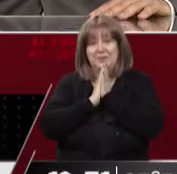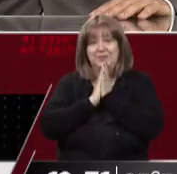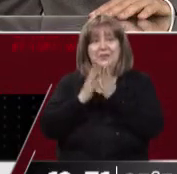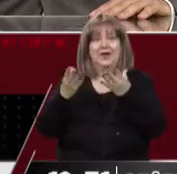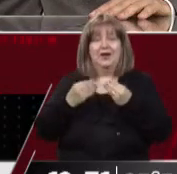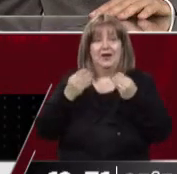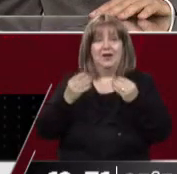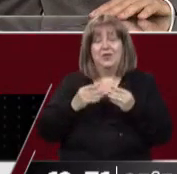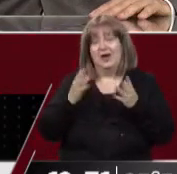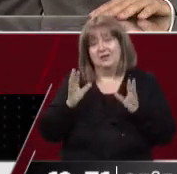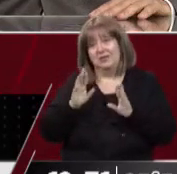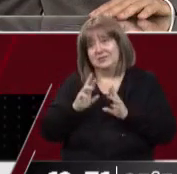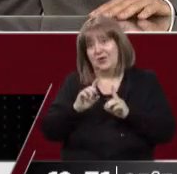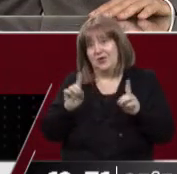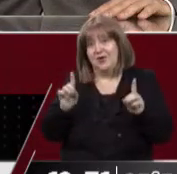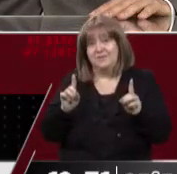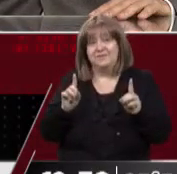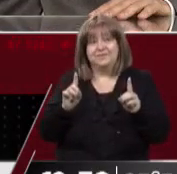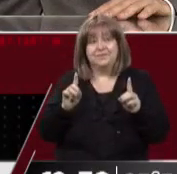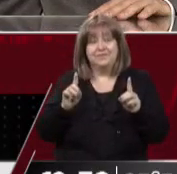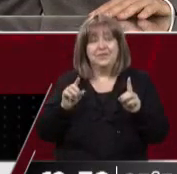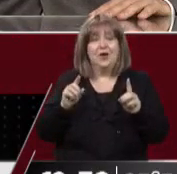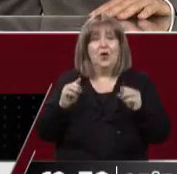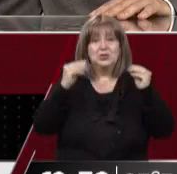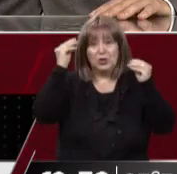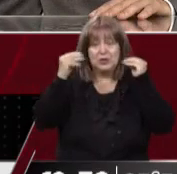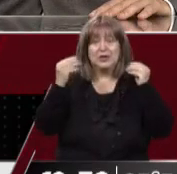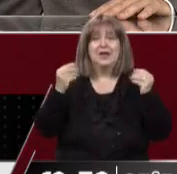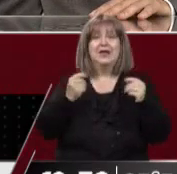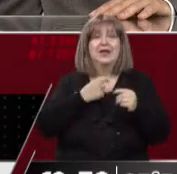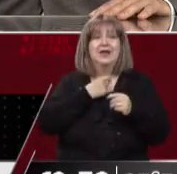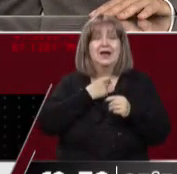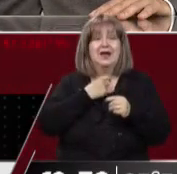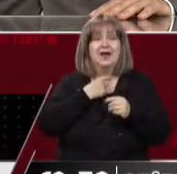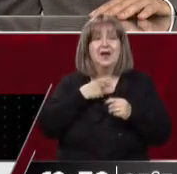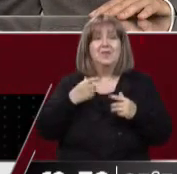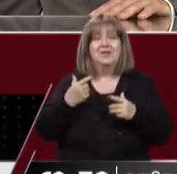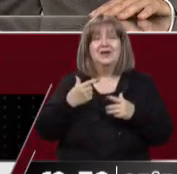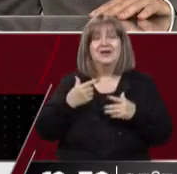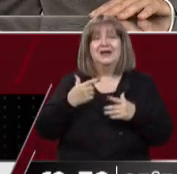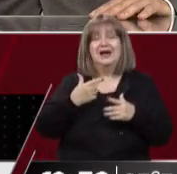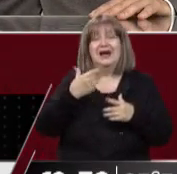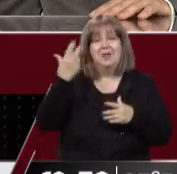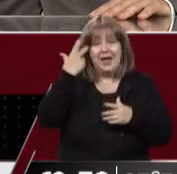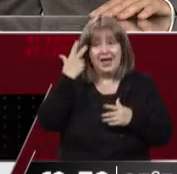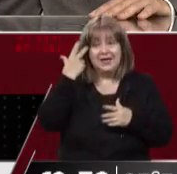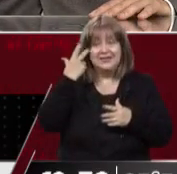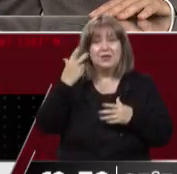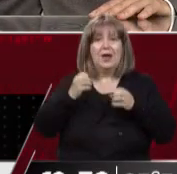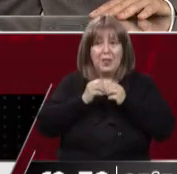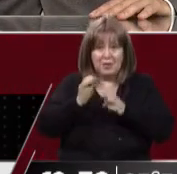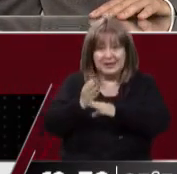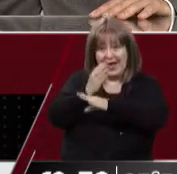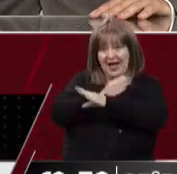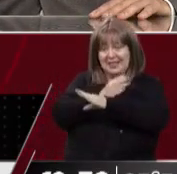ayudar termina ahí. Y otro de los grandes sueños es tratar de abrazar a toda la escaloneta, a Lionel Messi, antes de que arranque